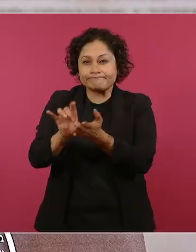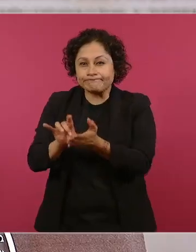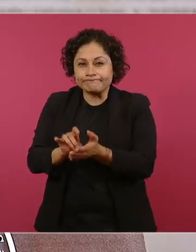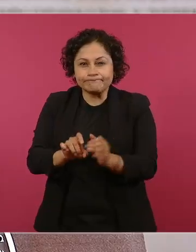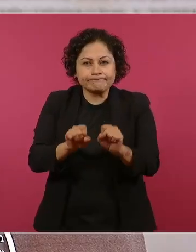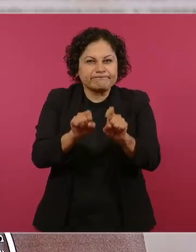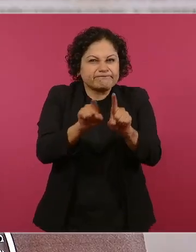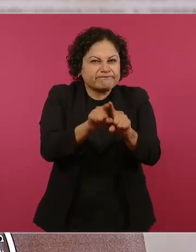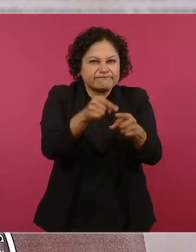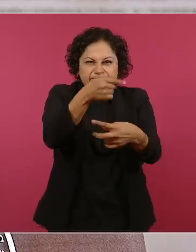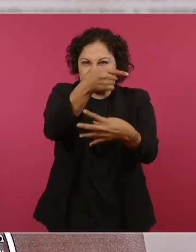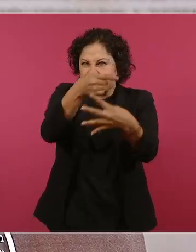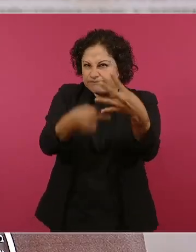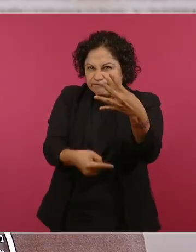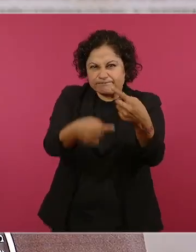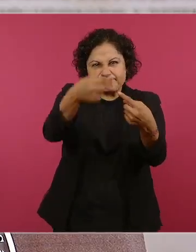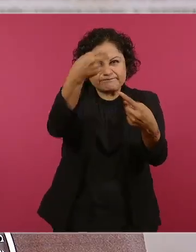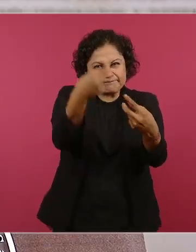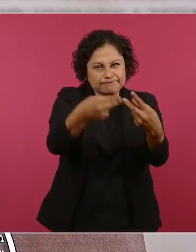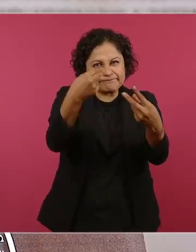espacio. Tiene